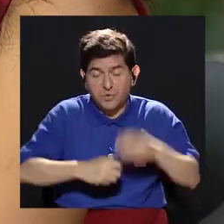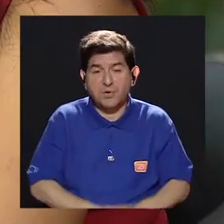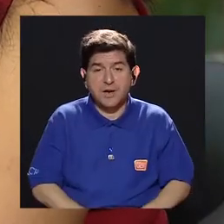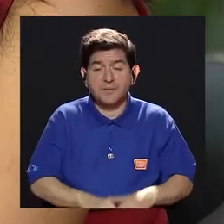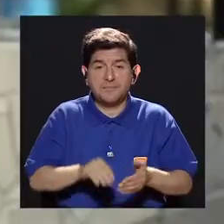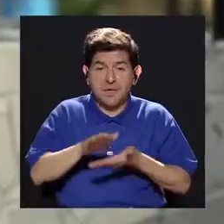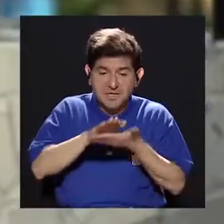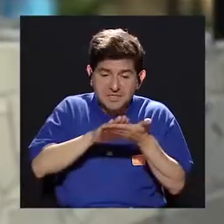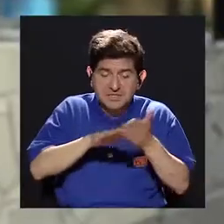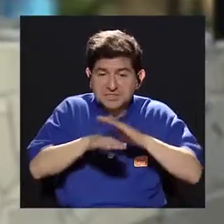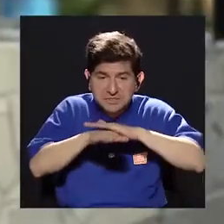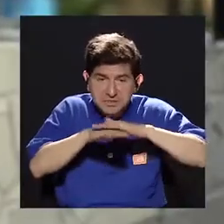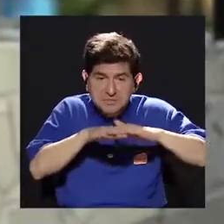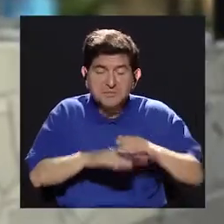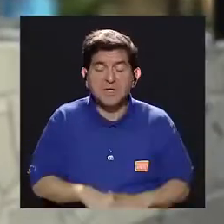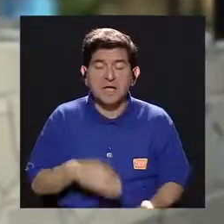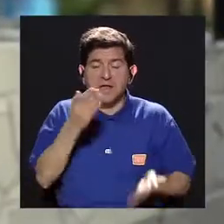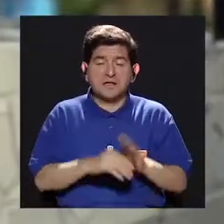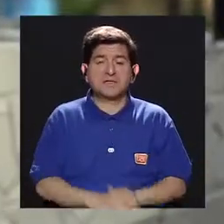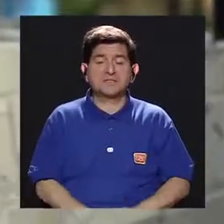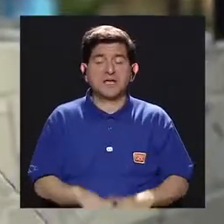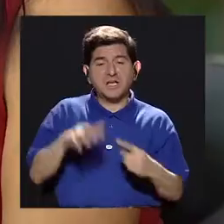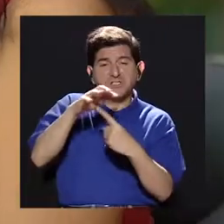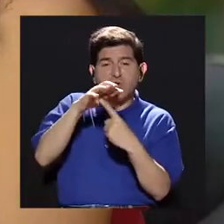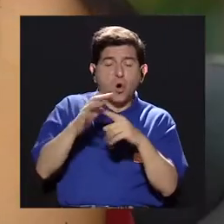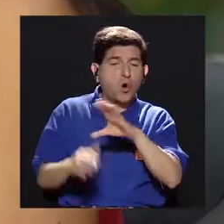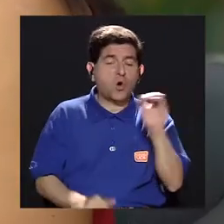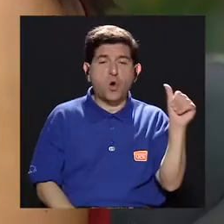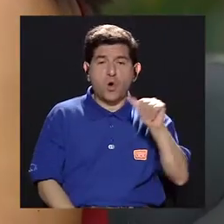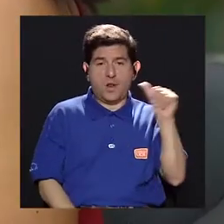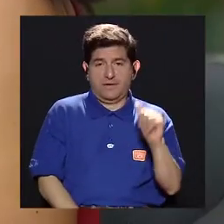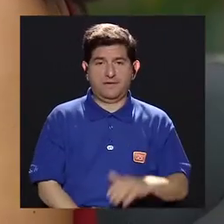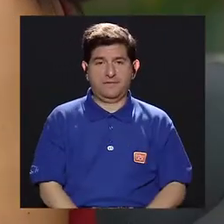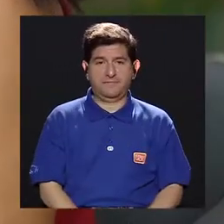problemitas en la piel como de hongos o alergias o ese tipo. Justamente